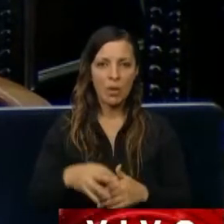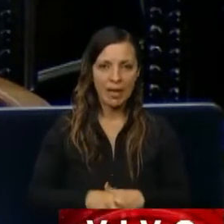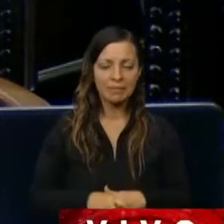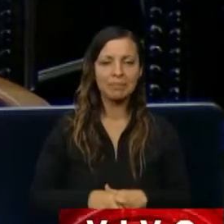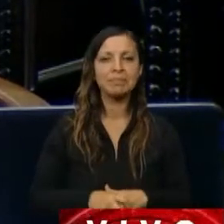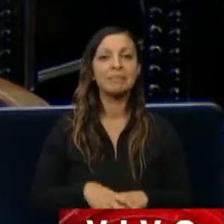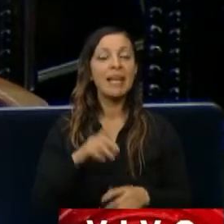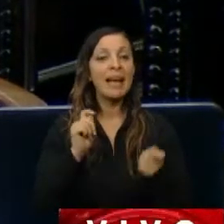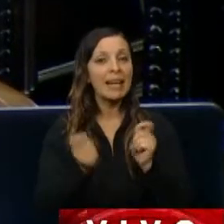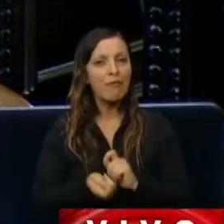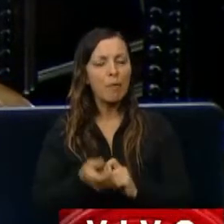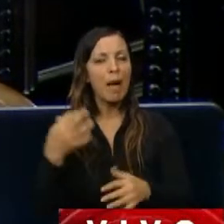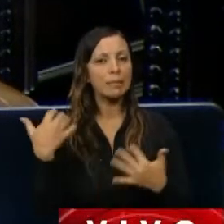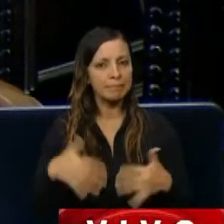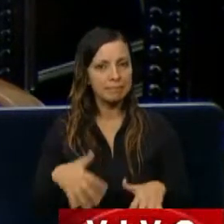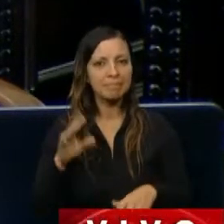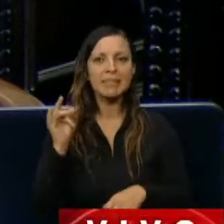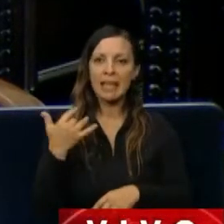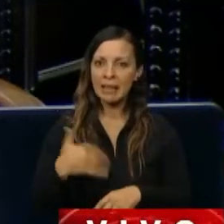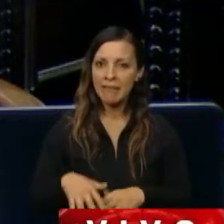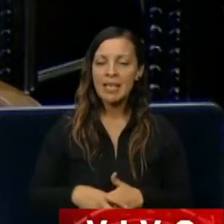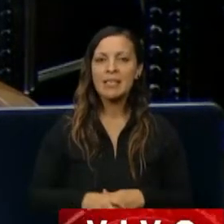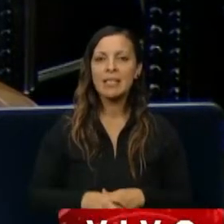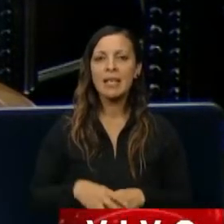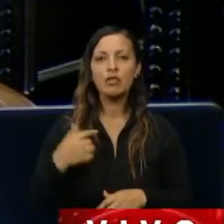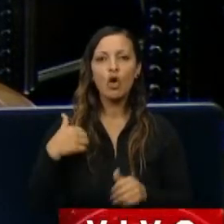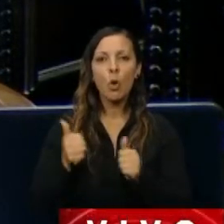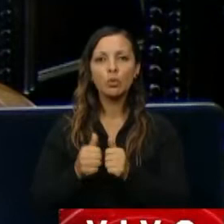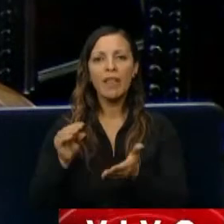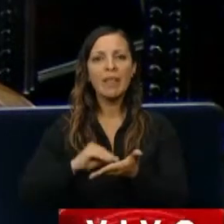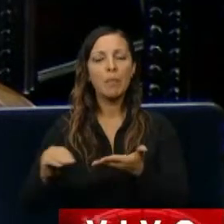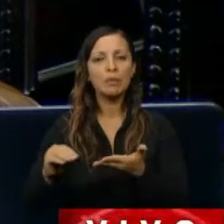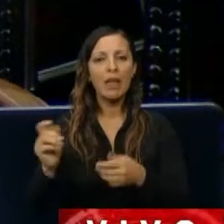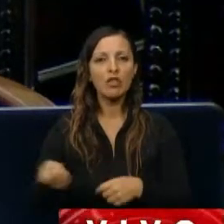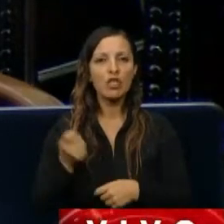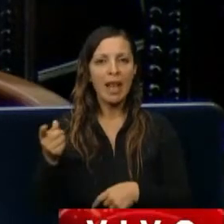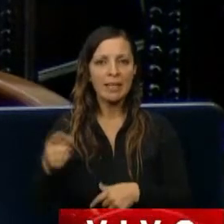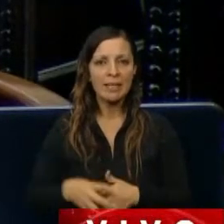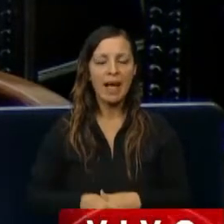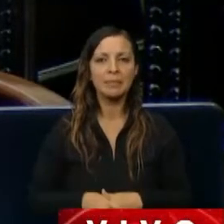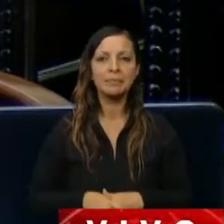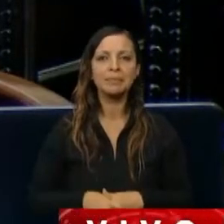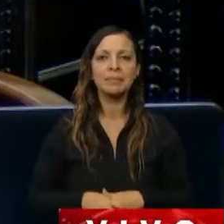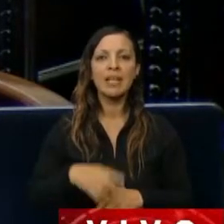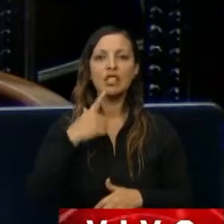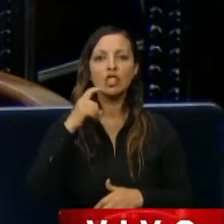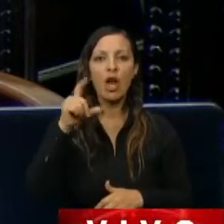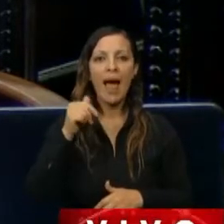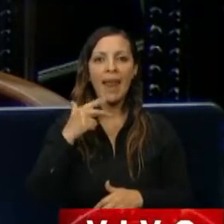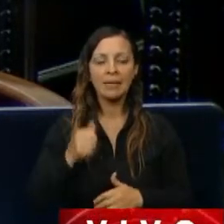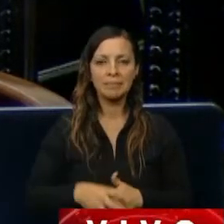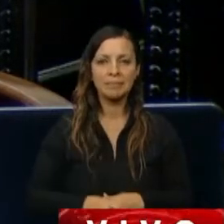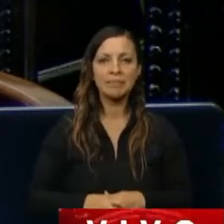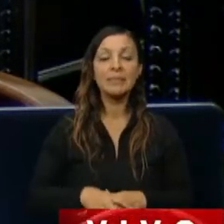papel. Era una reforma ambiciosa que promoví junto a un diputado del socialismo, a Luis Solana, y